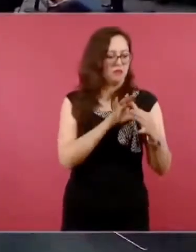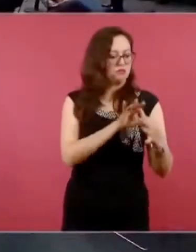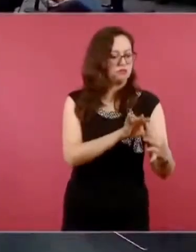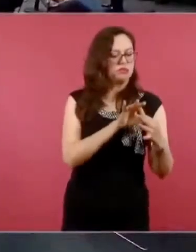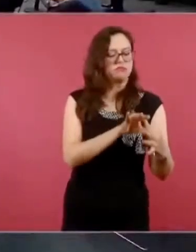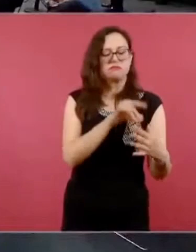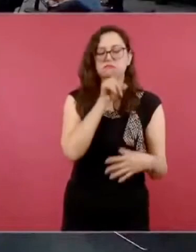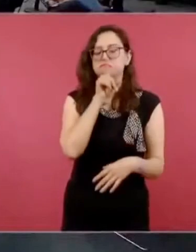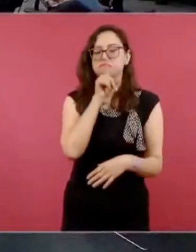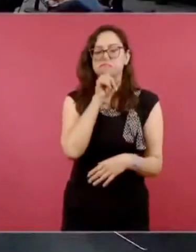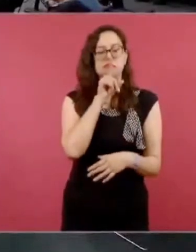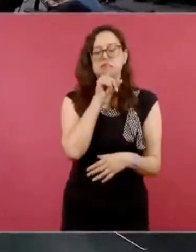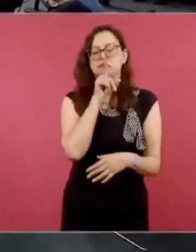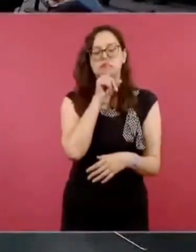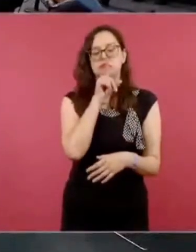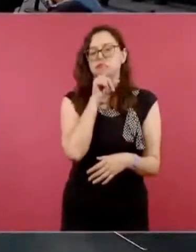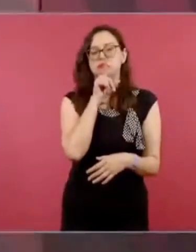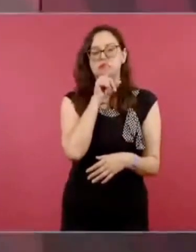Nada.